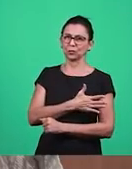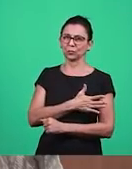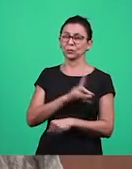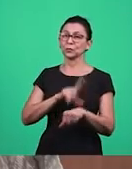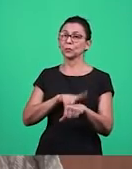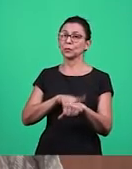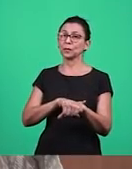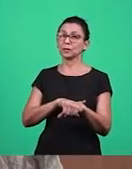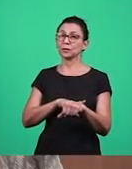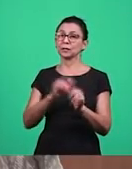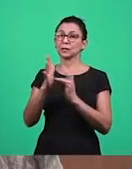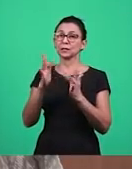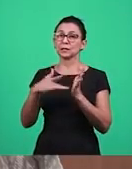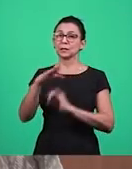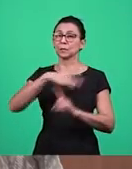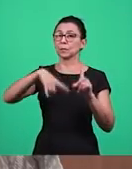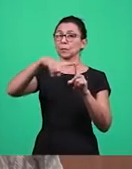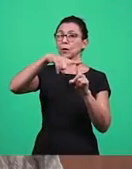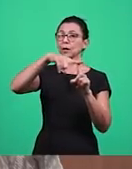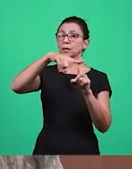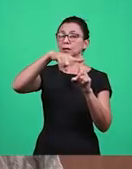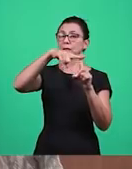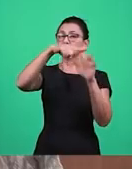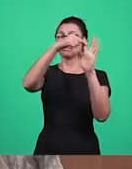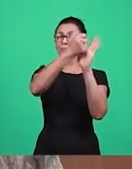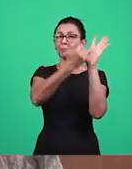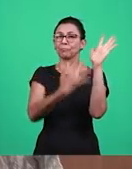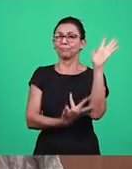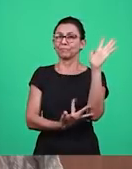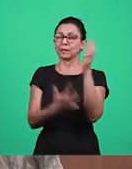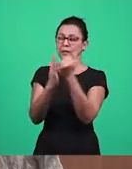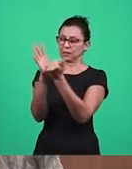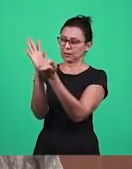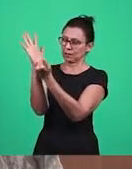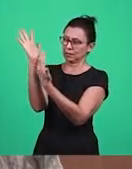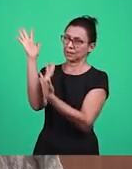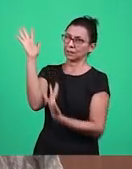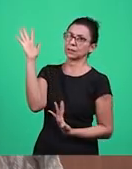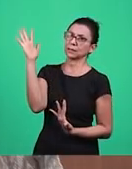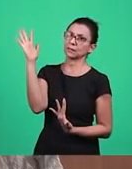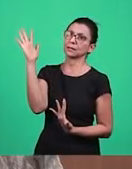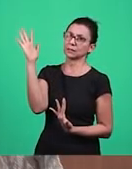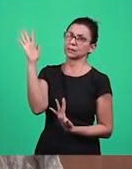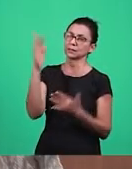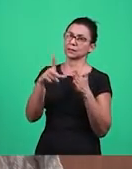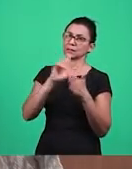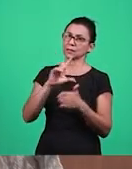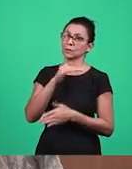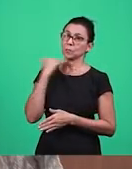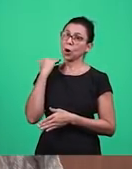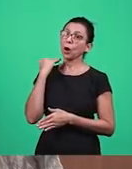la cruz del Calvario, cuando derrama su vida que estaba en él, y el hombre ya bajo este